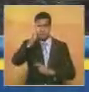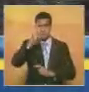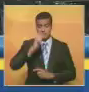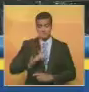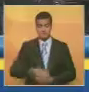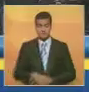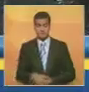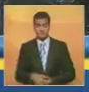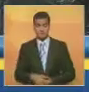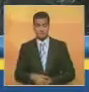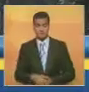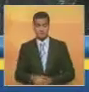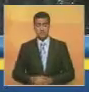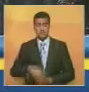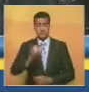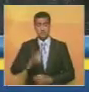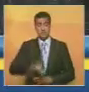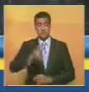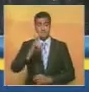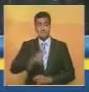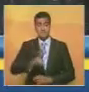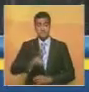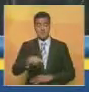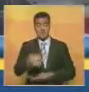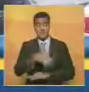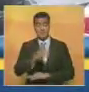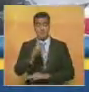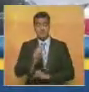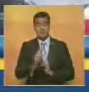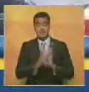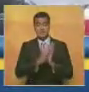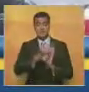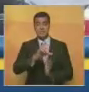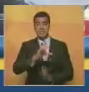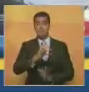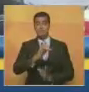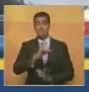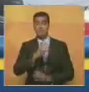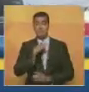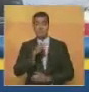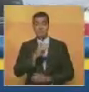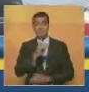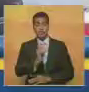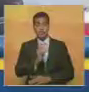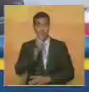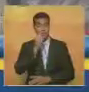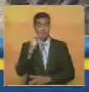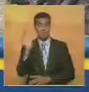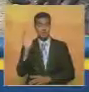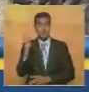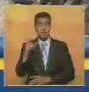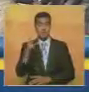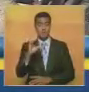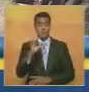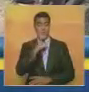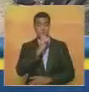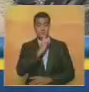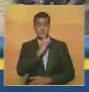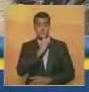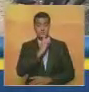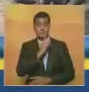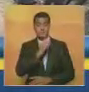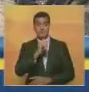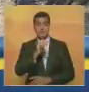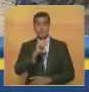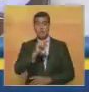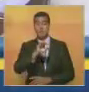también en el sector valle fresco de la carretera petare santa lucia asesinaron a un ciudadano colombiano identificado como a